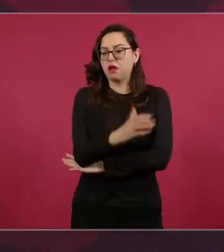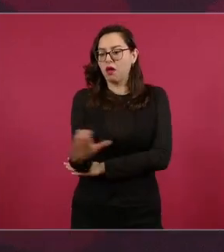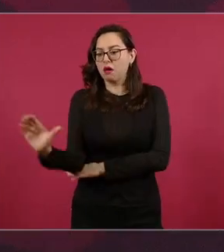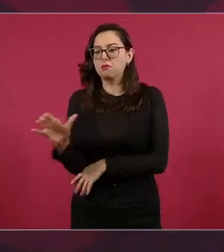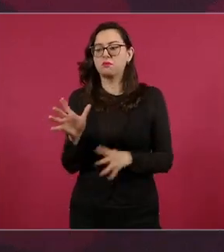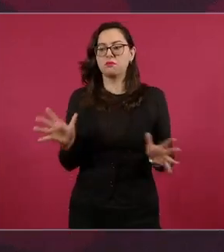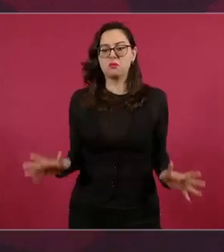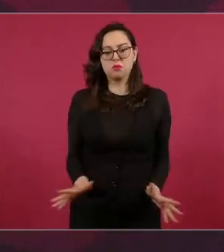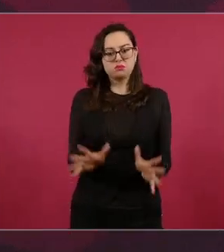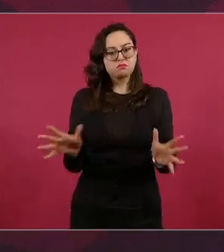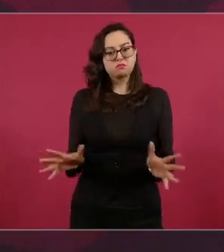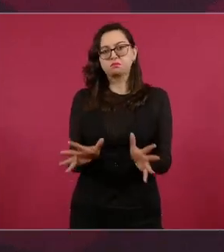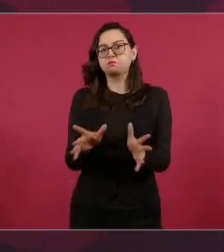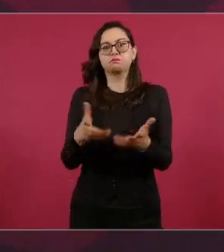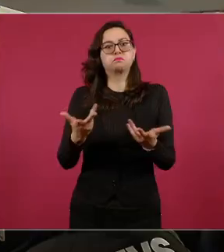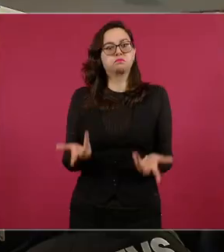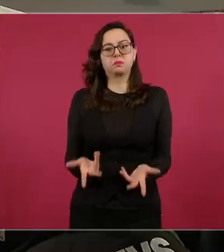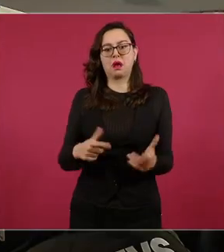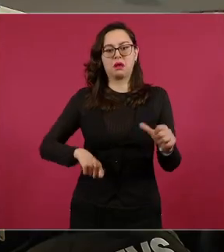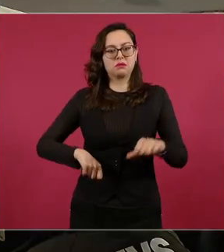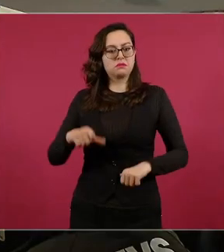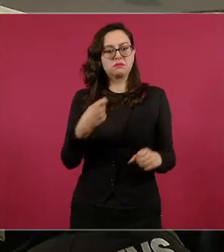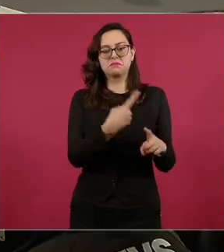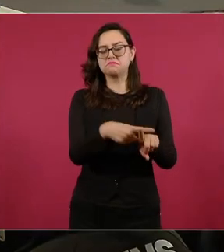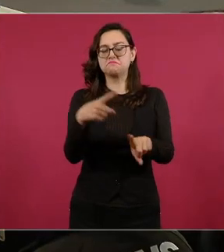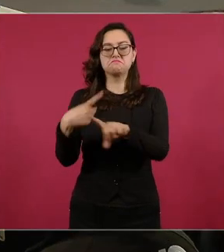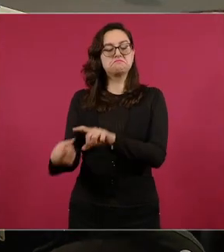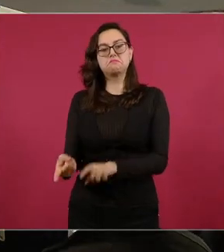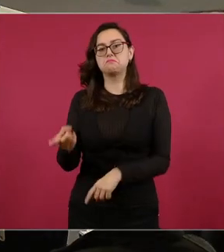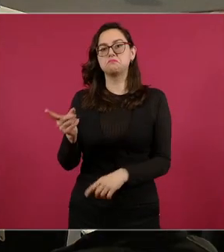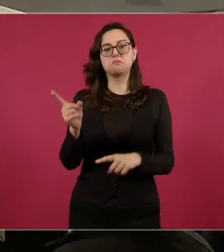abandonaron todas las actividades productivas.